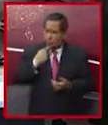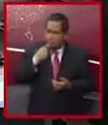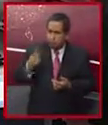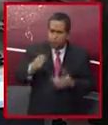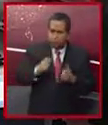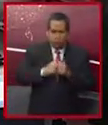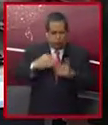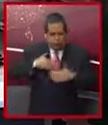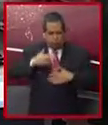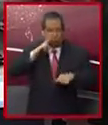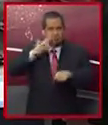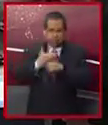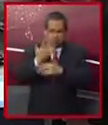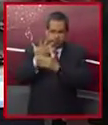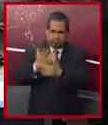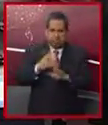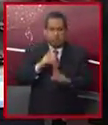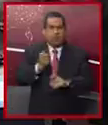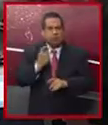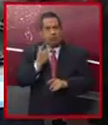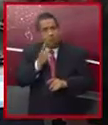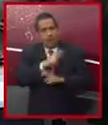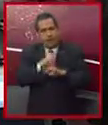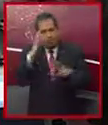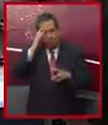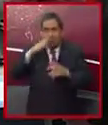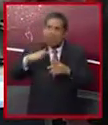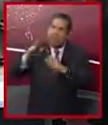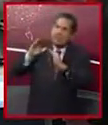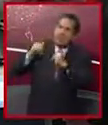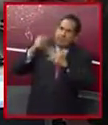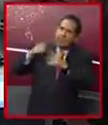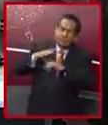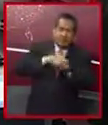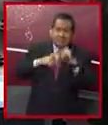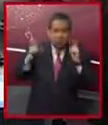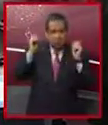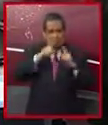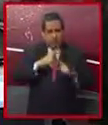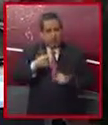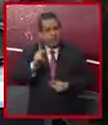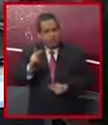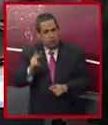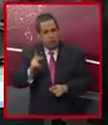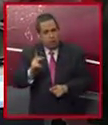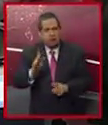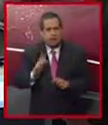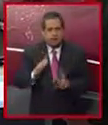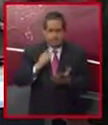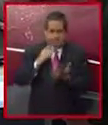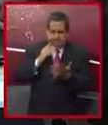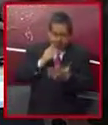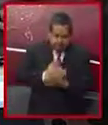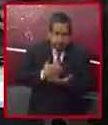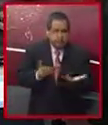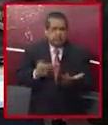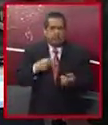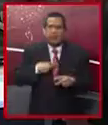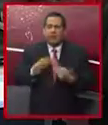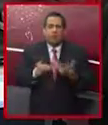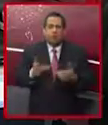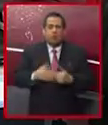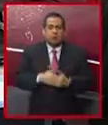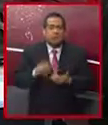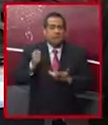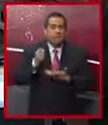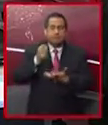con absoluta responsabilidad y sin dejar de reconocer que el entorno económico es bastante complicado. Pero bueno, ya llegamos hasta aquí, y lo que tenemos es